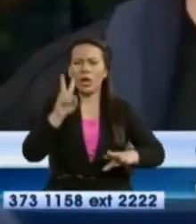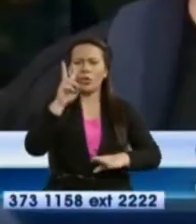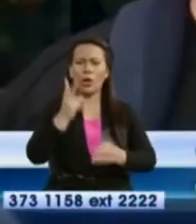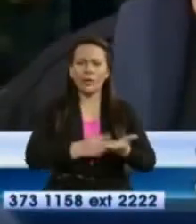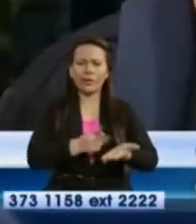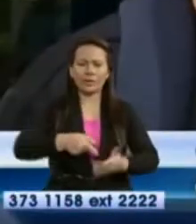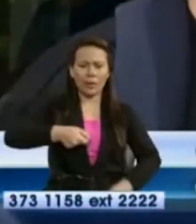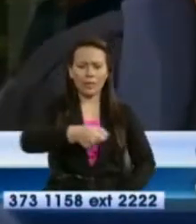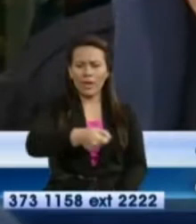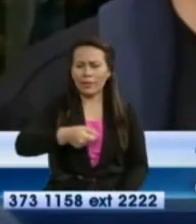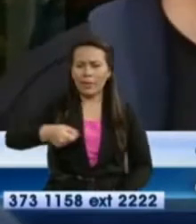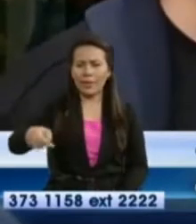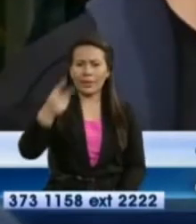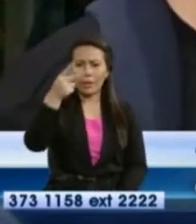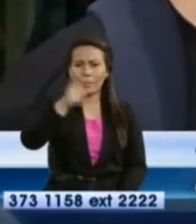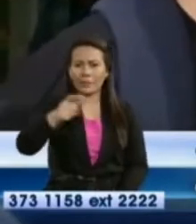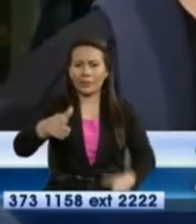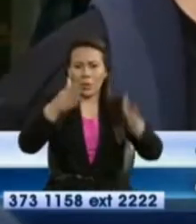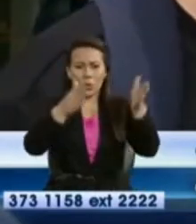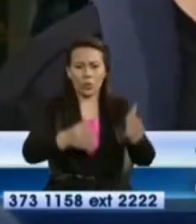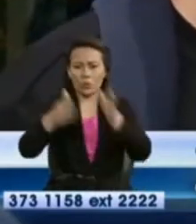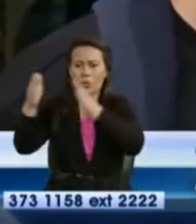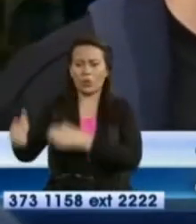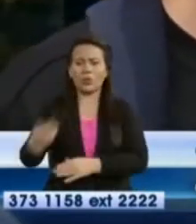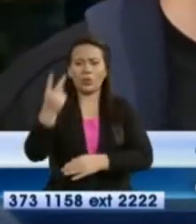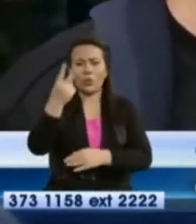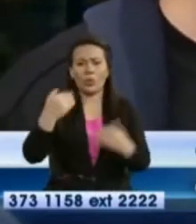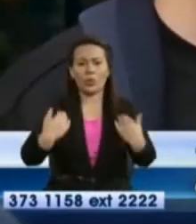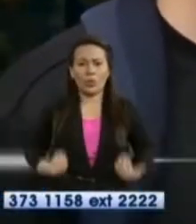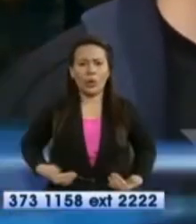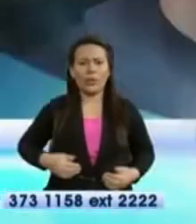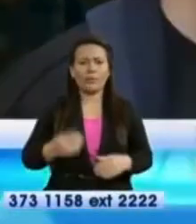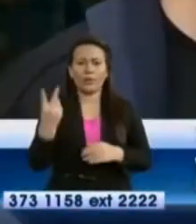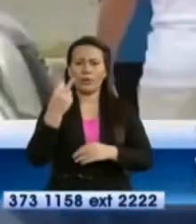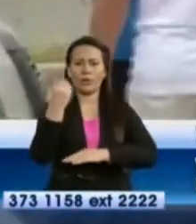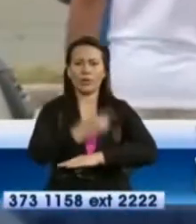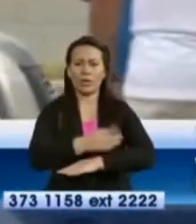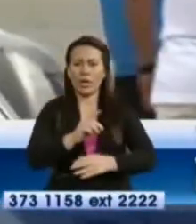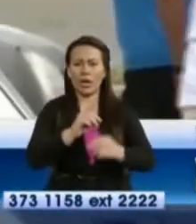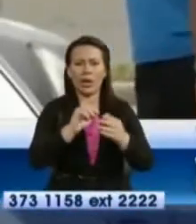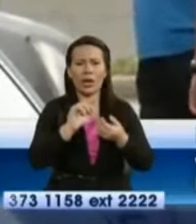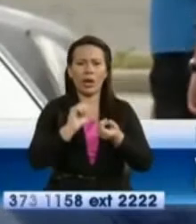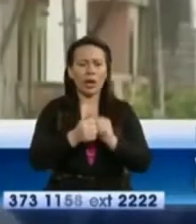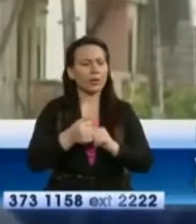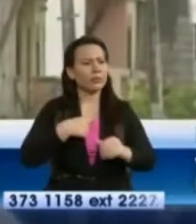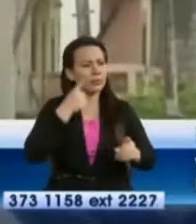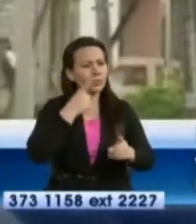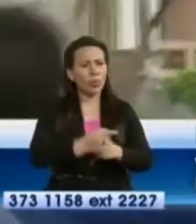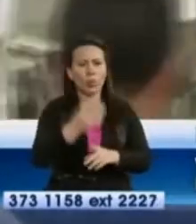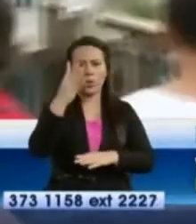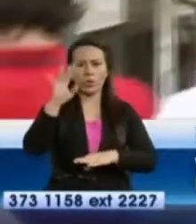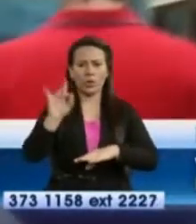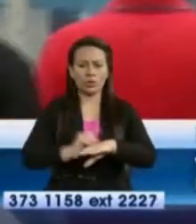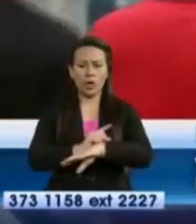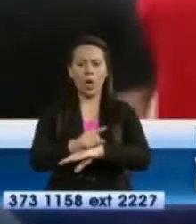no tenía frío. O sea, si bien a ella la encuentran el día jueves, supuestamente había fallecido la